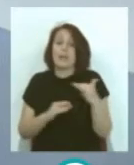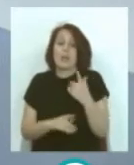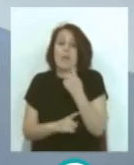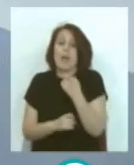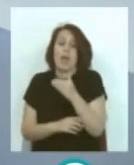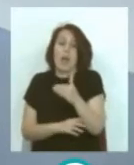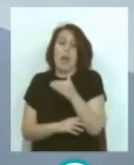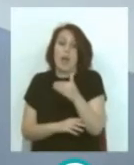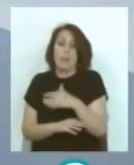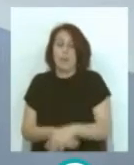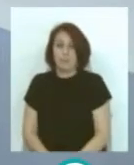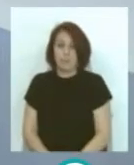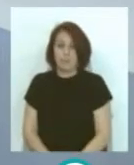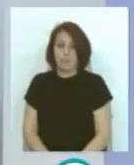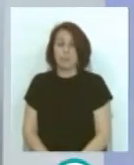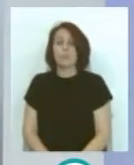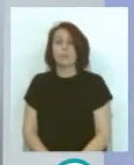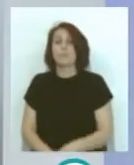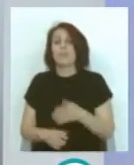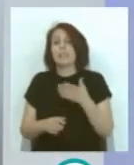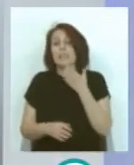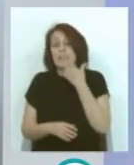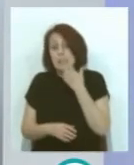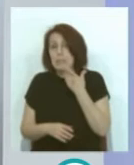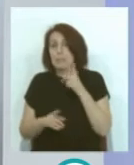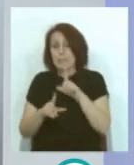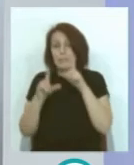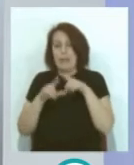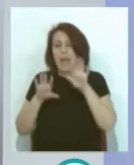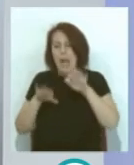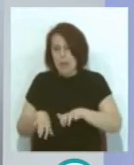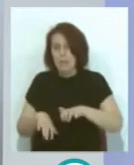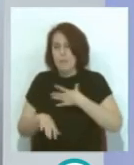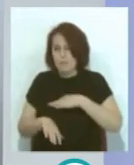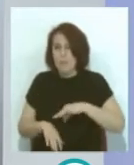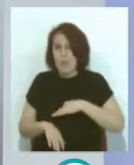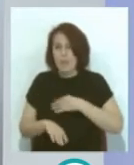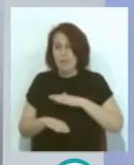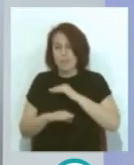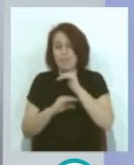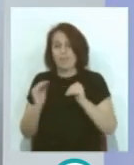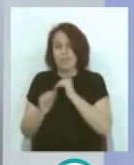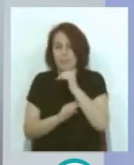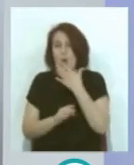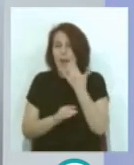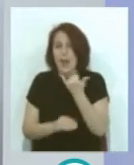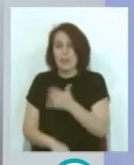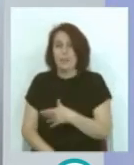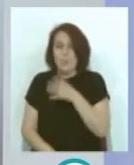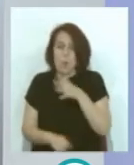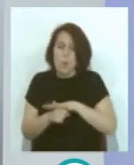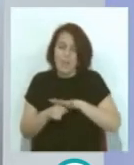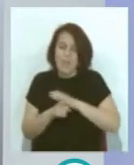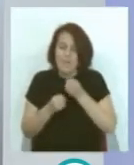todavía para jugar. Siempre a medida de lo posible que sean los representantes gaditanos los que consigan ese ascenso, por el bien de la